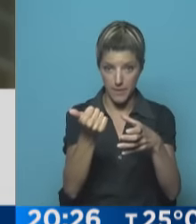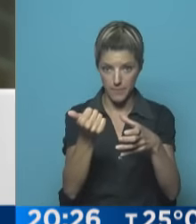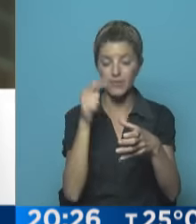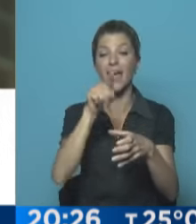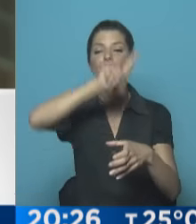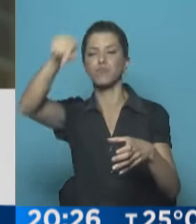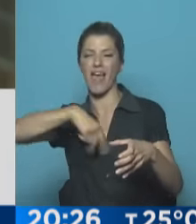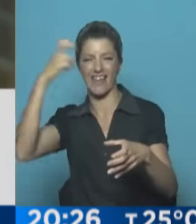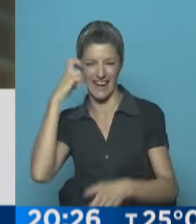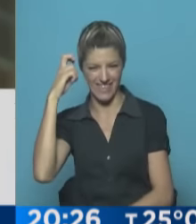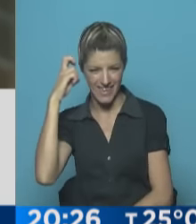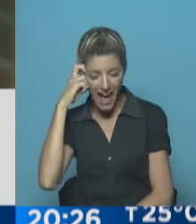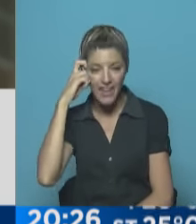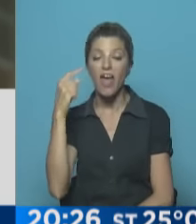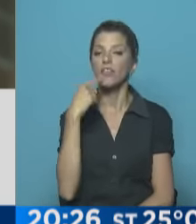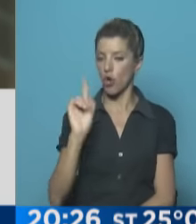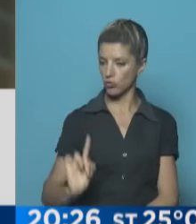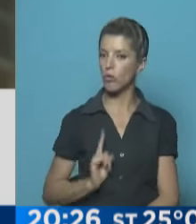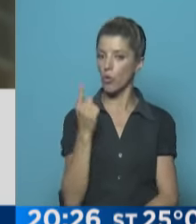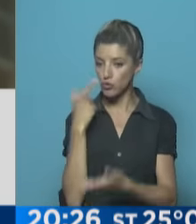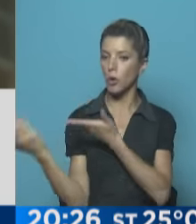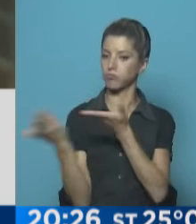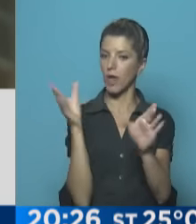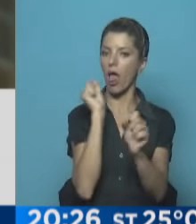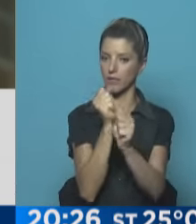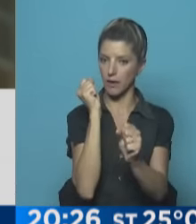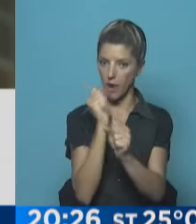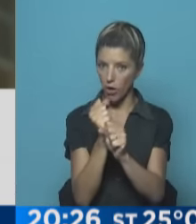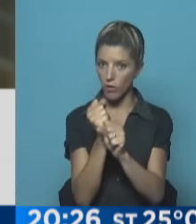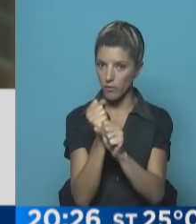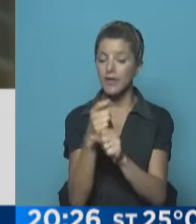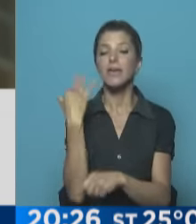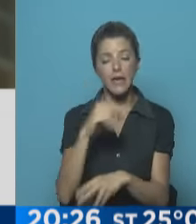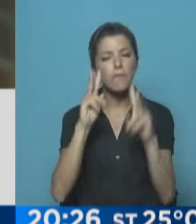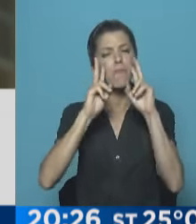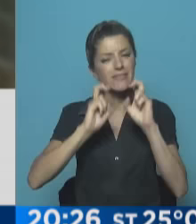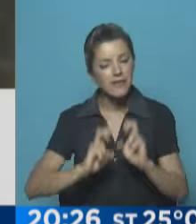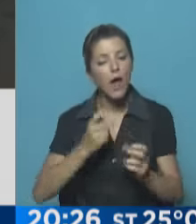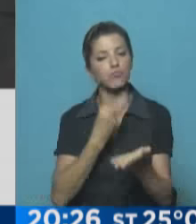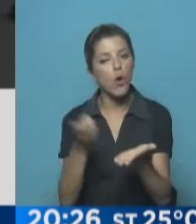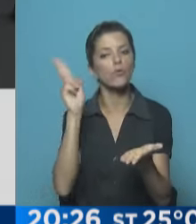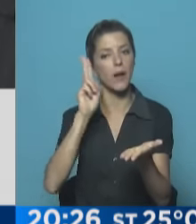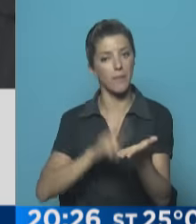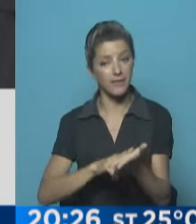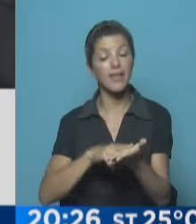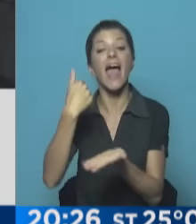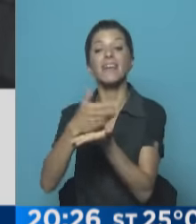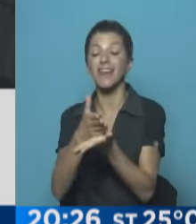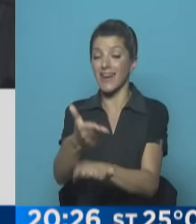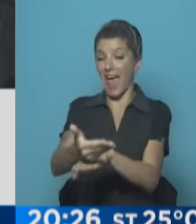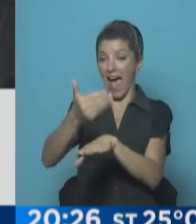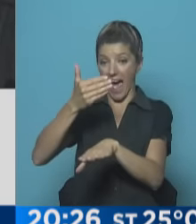radicalismo, aseguró que es un honor el ofrecimiento y que se debe volver a investigar el poder. Esa área fue